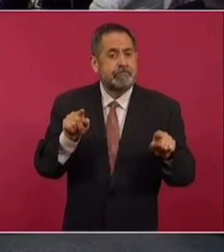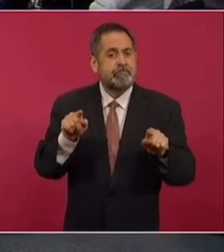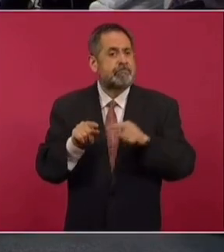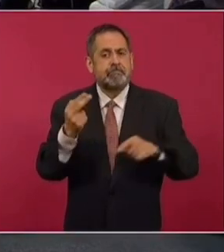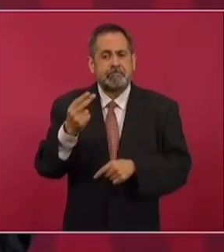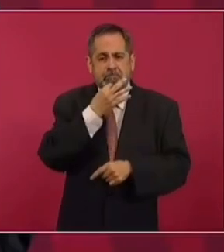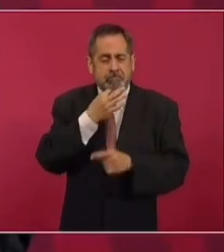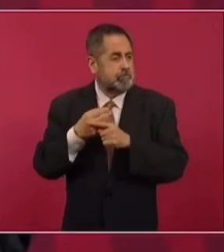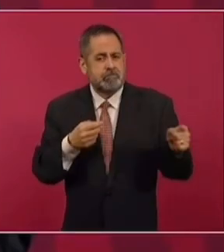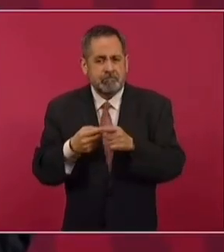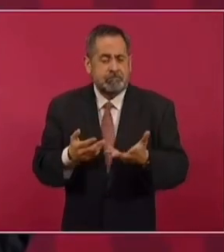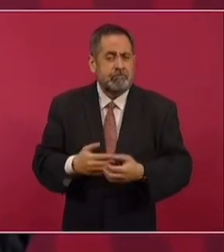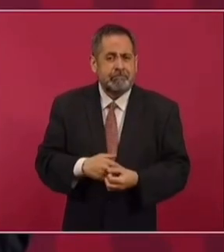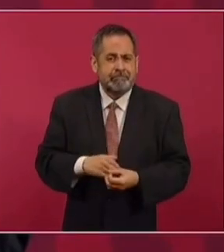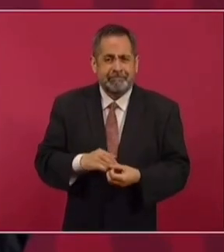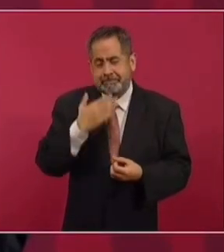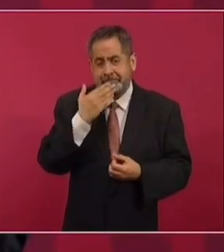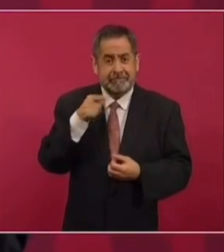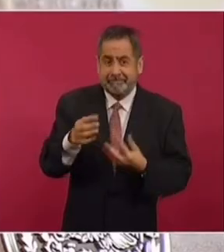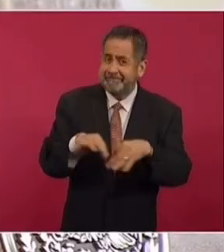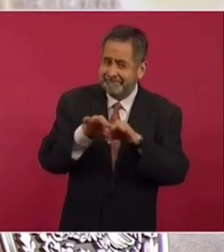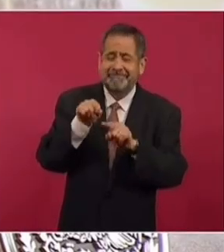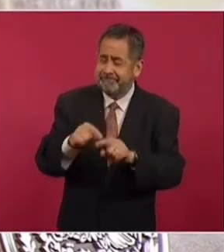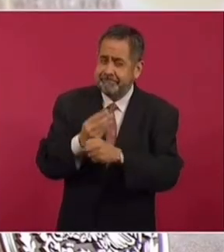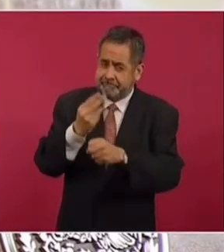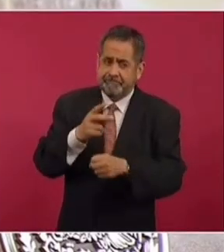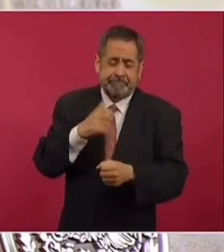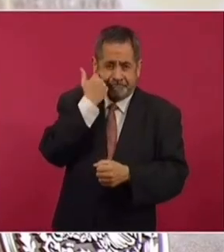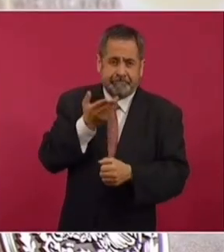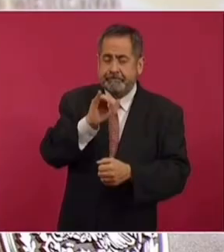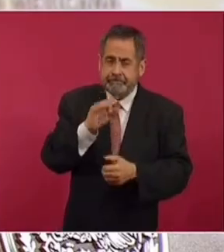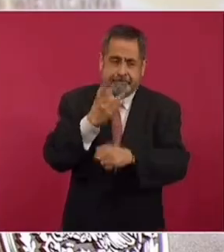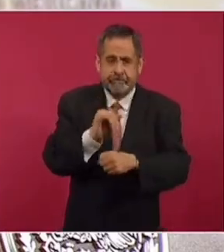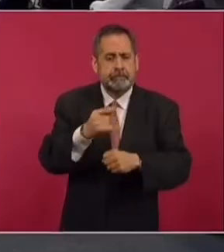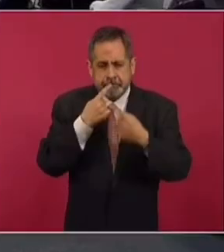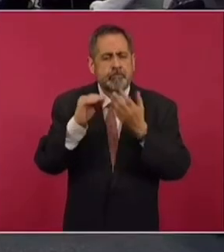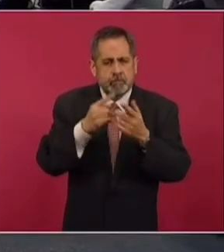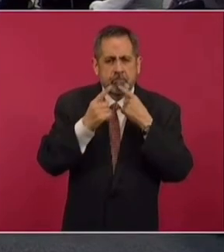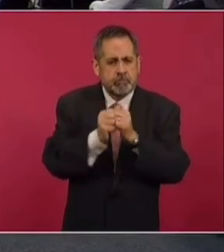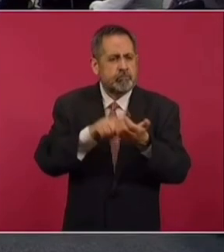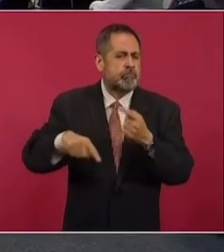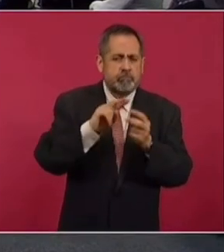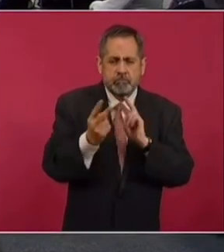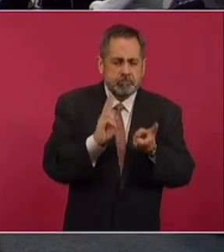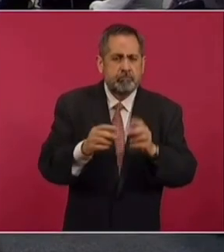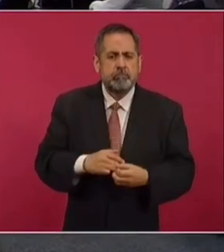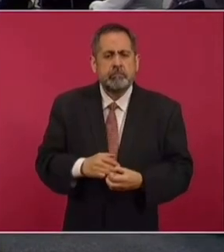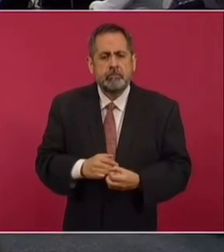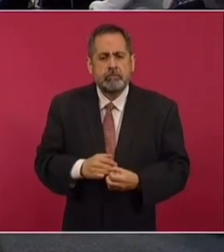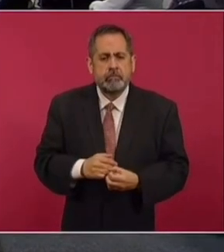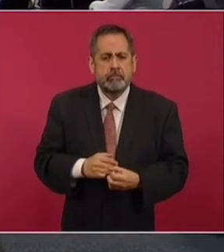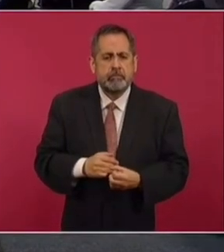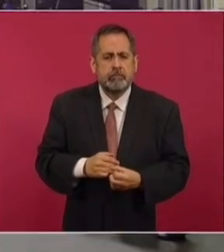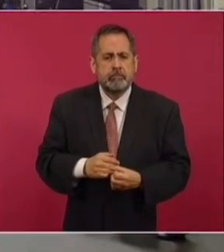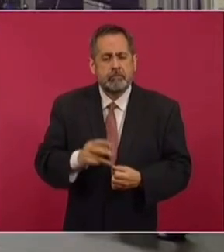25 minutos entonces si es una obra importante y si vamos a seguir hablando de